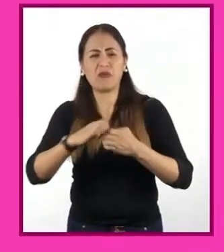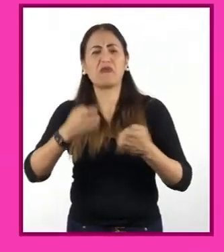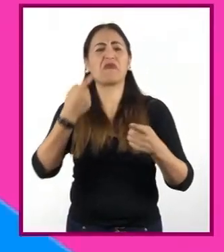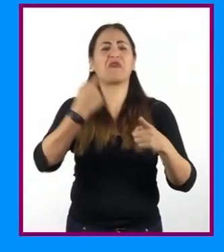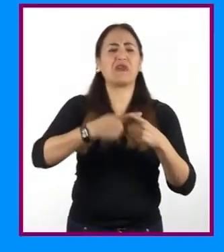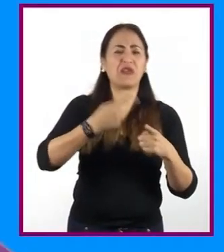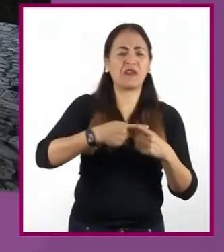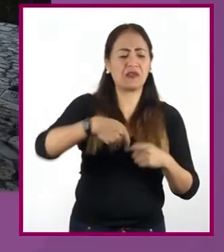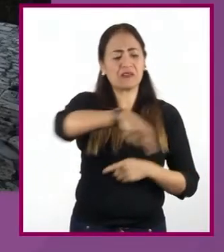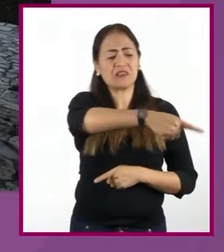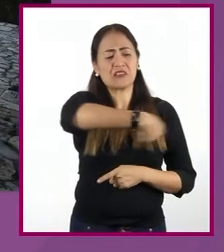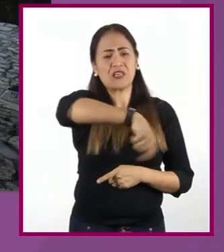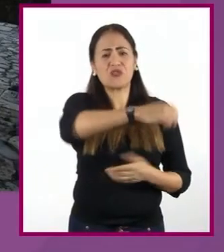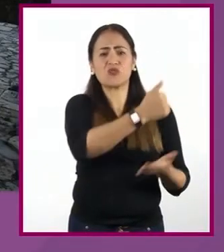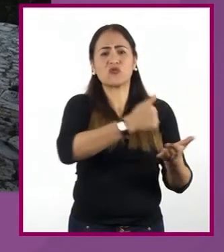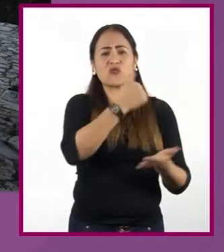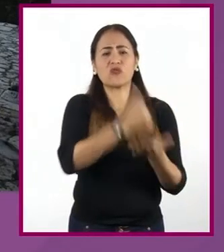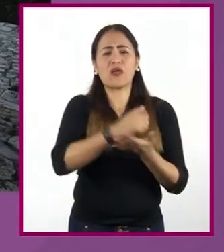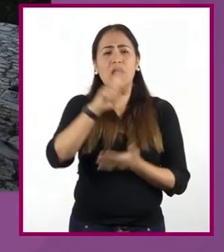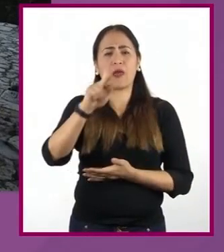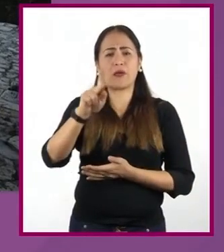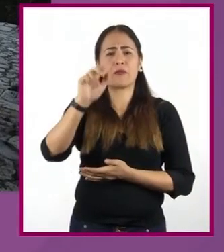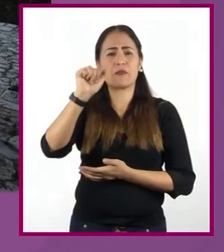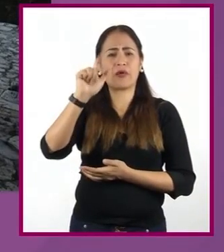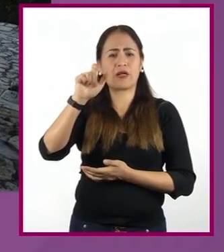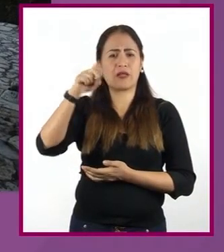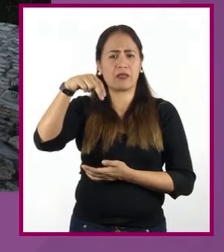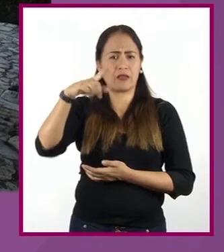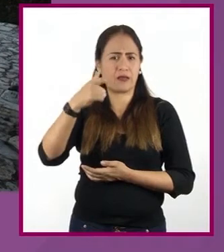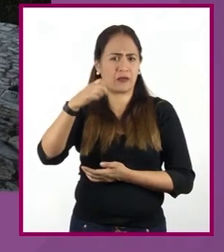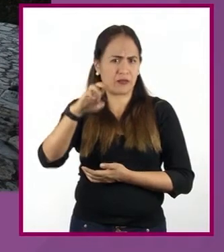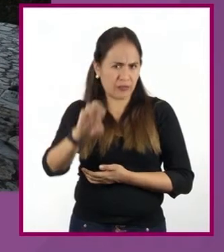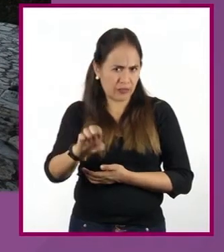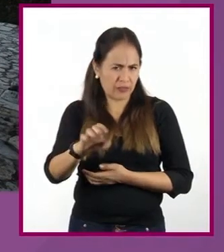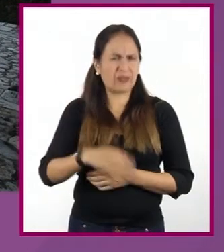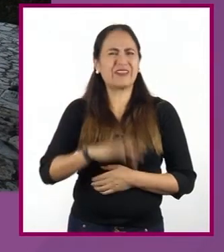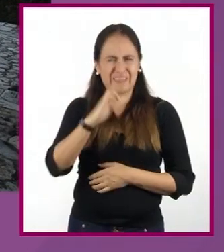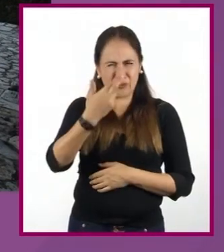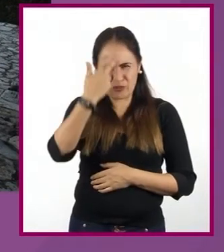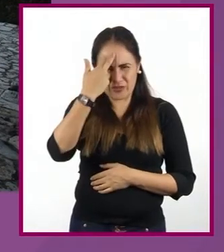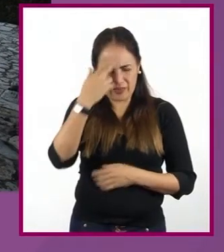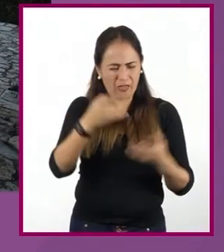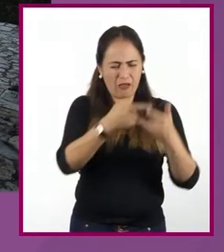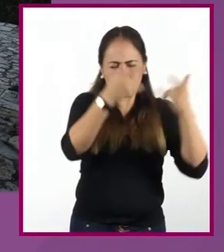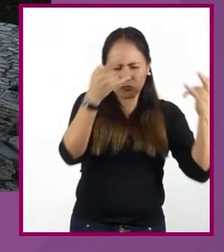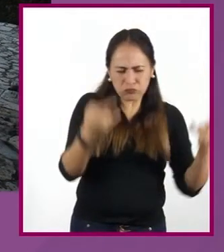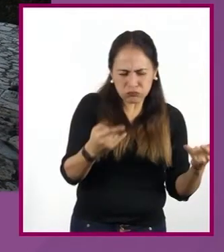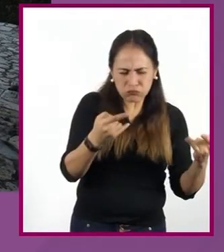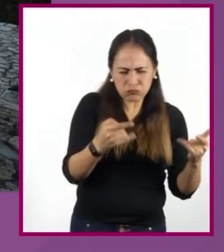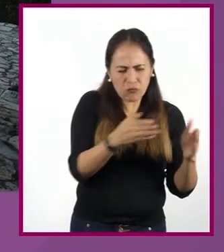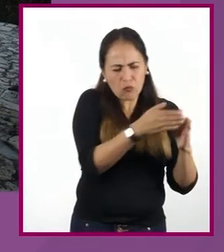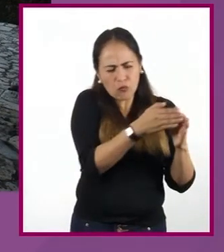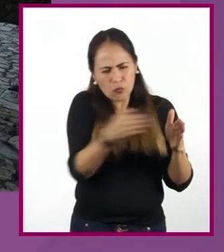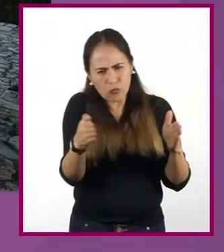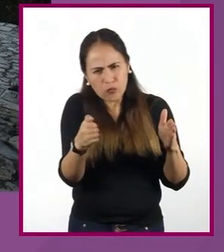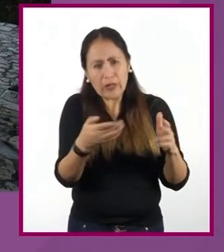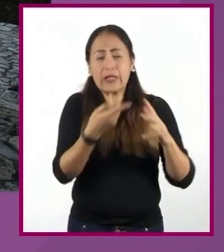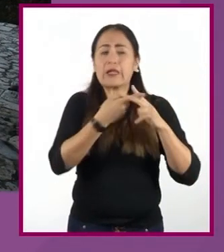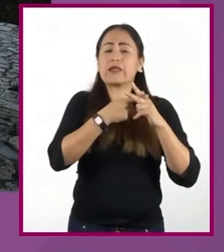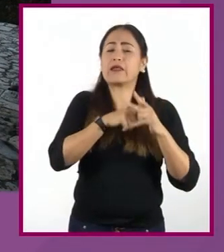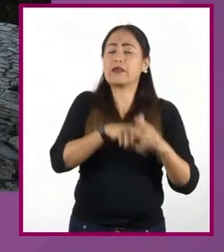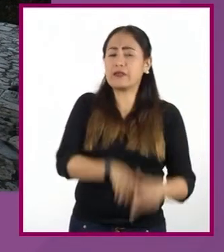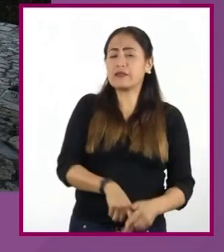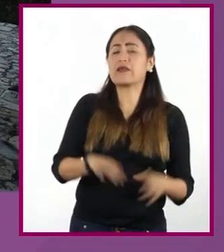de Palenque. Como recordarán, cada que estudiemos un proceso histórico, debemos iniciar por